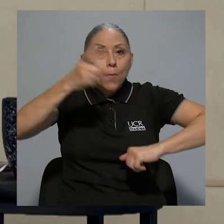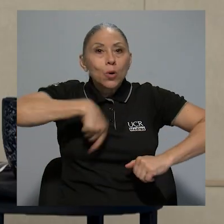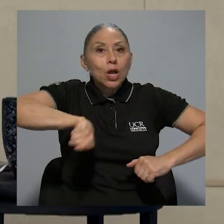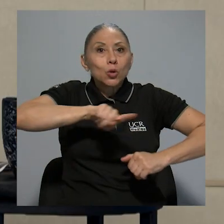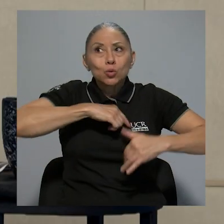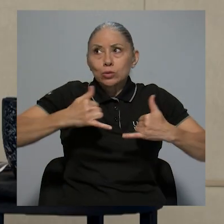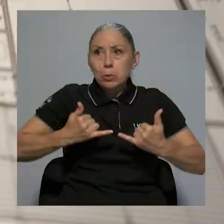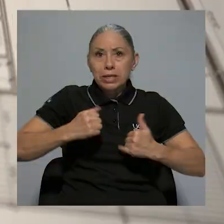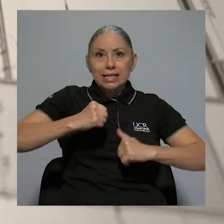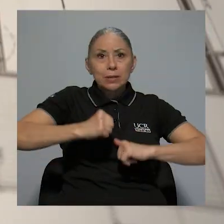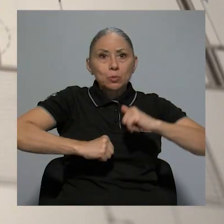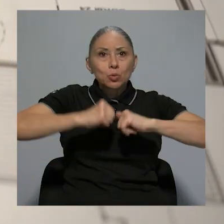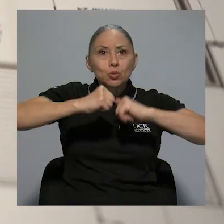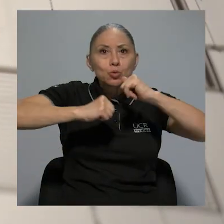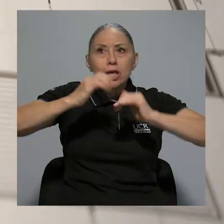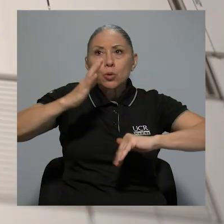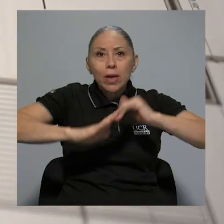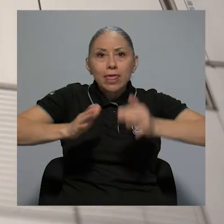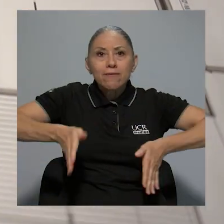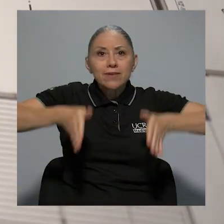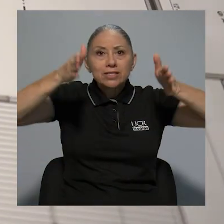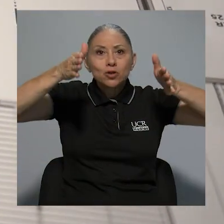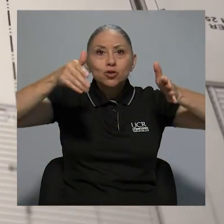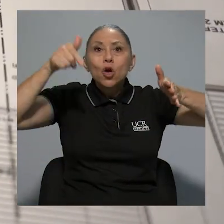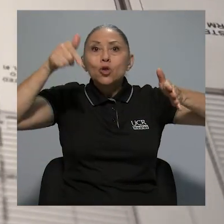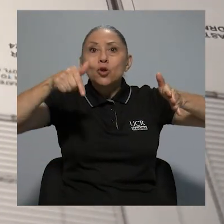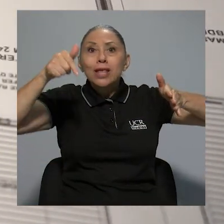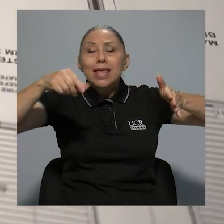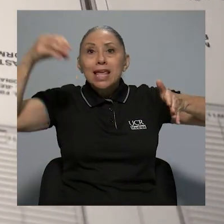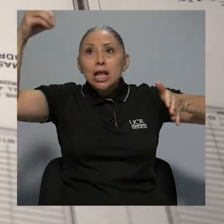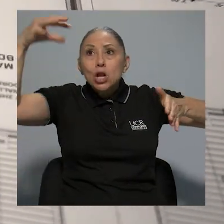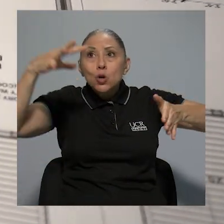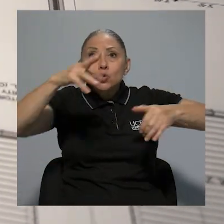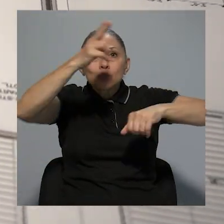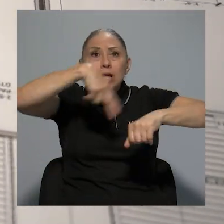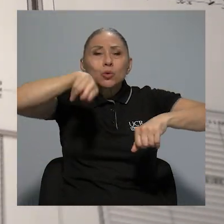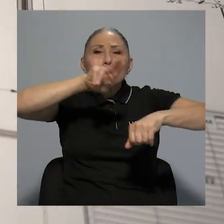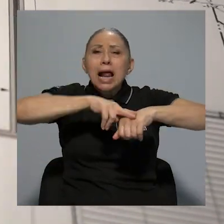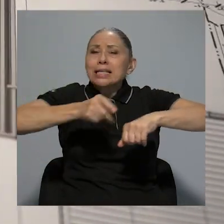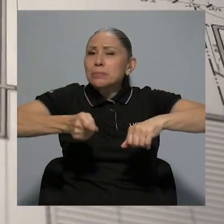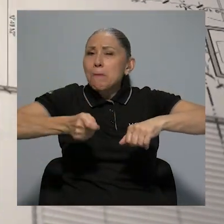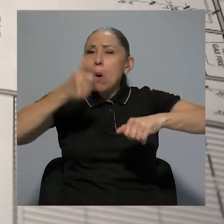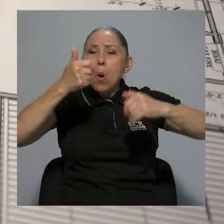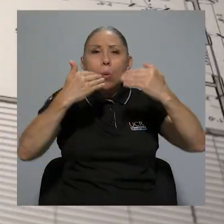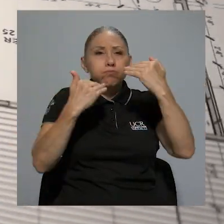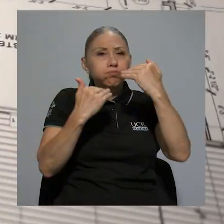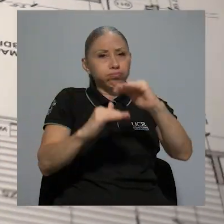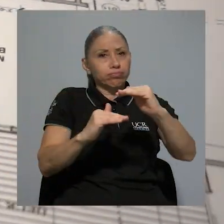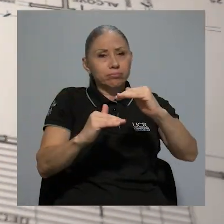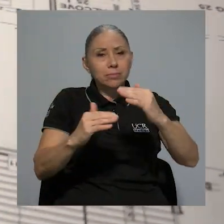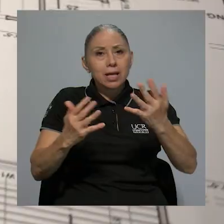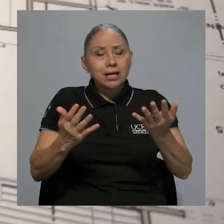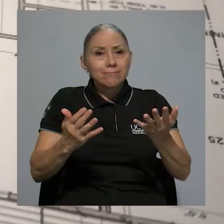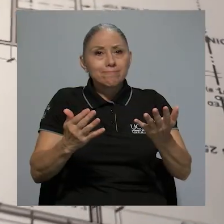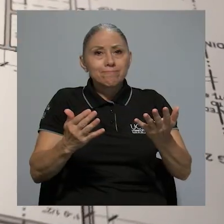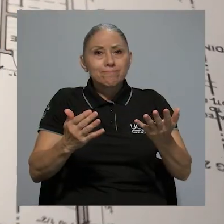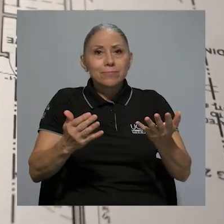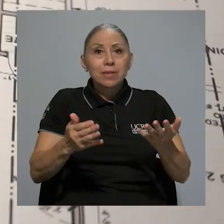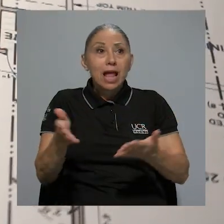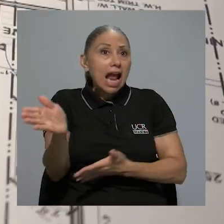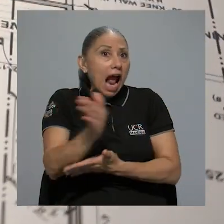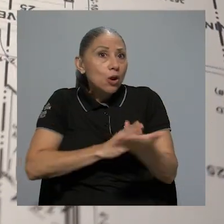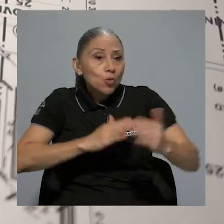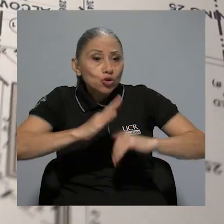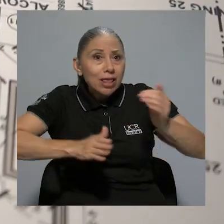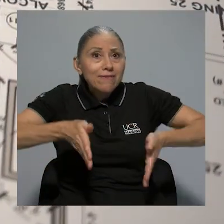generando edificios donde el ingreso de la luz natural es muy poco, es limitado, ¿verdad? No sé si... En